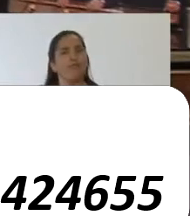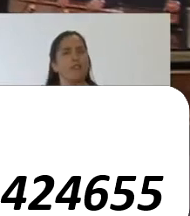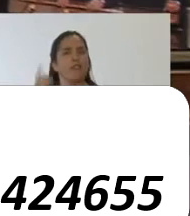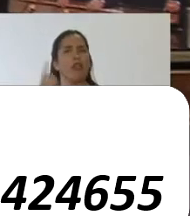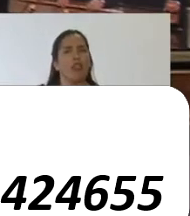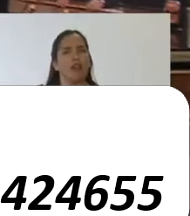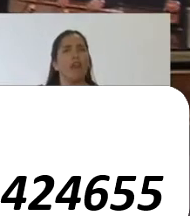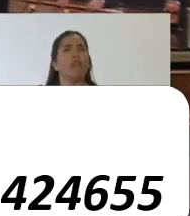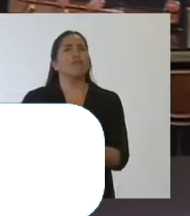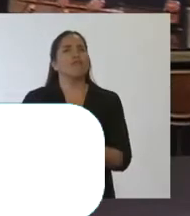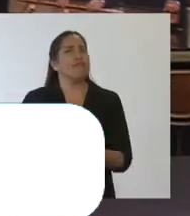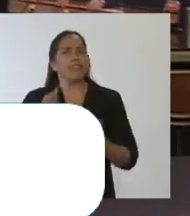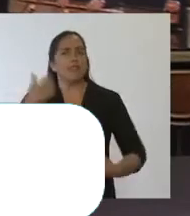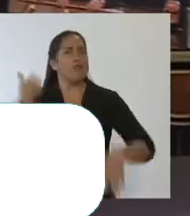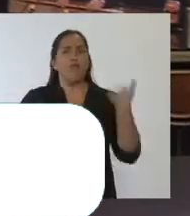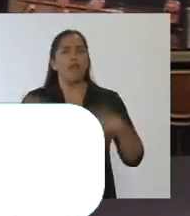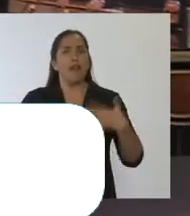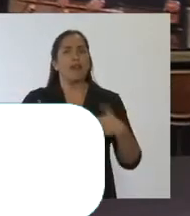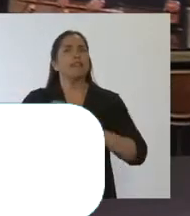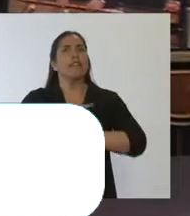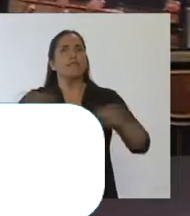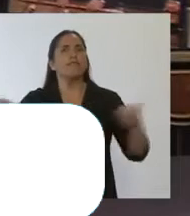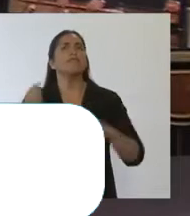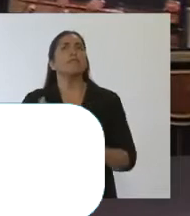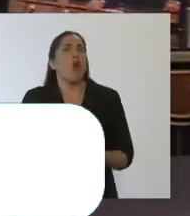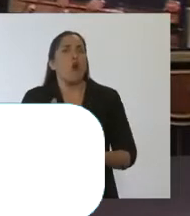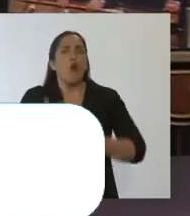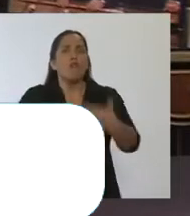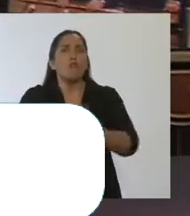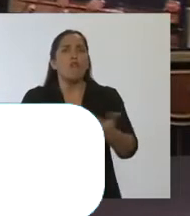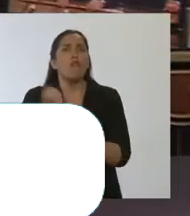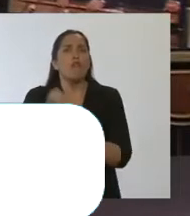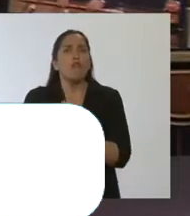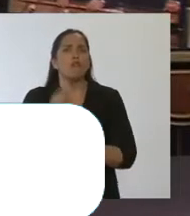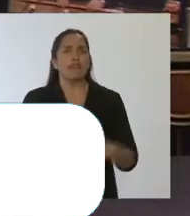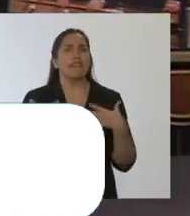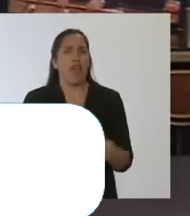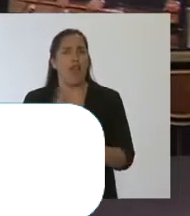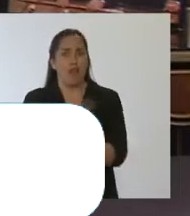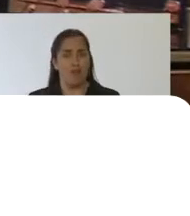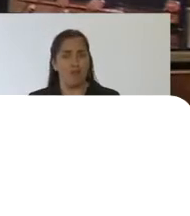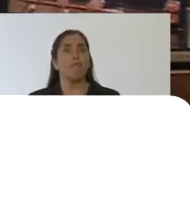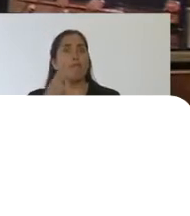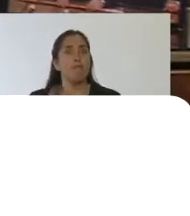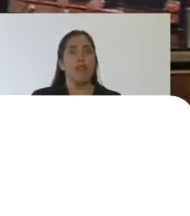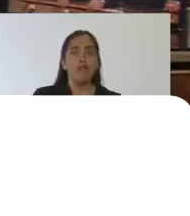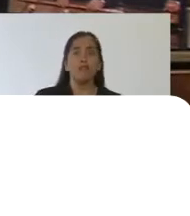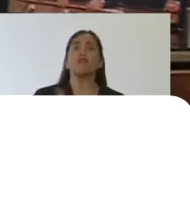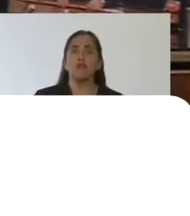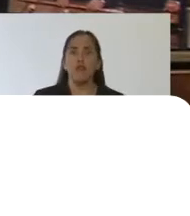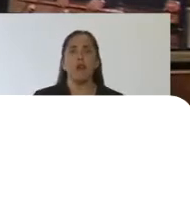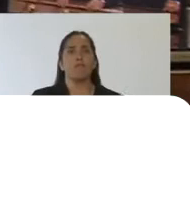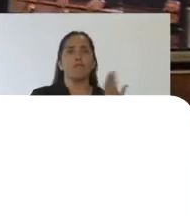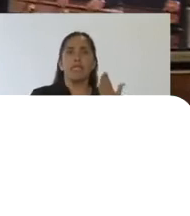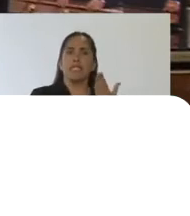urgencia que amplía la emergencia pública en materia sanitaria. Le da facultades de acción y prevención a distintos